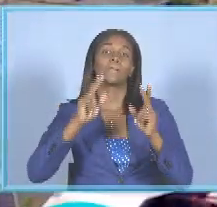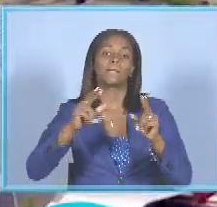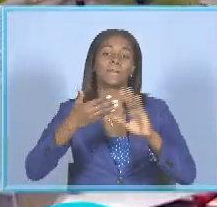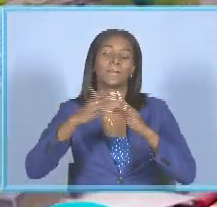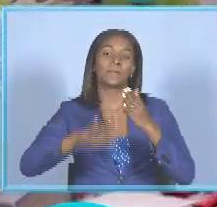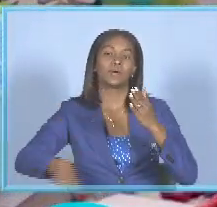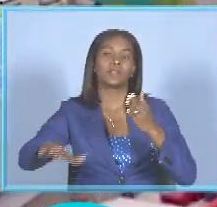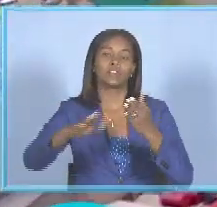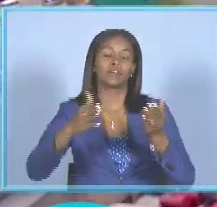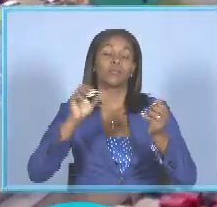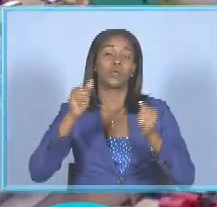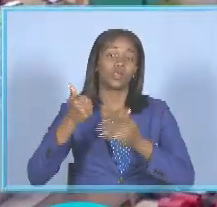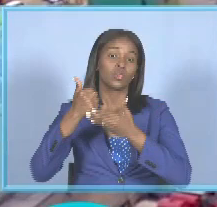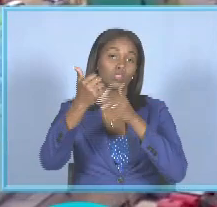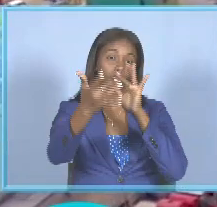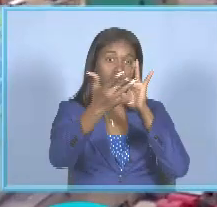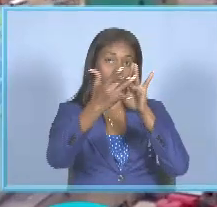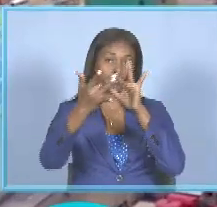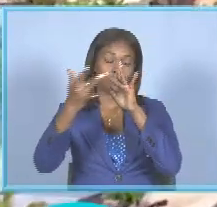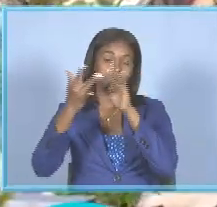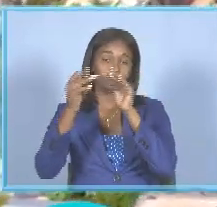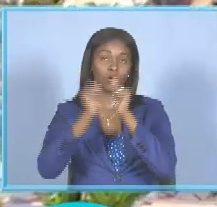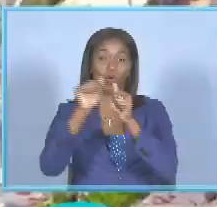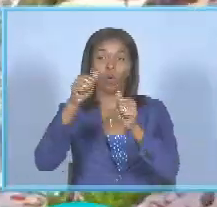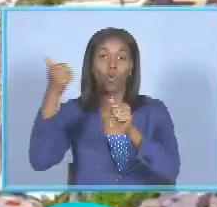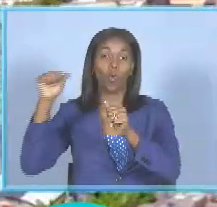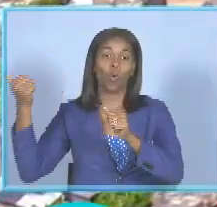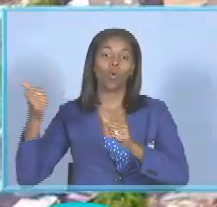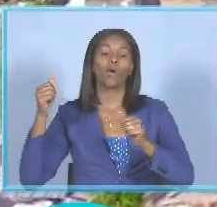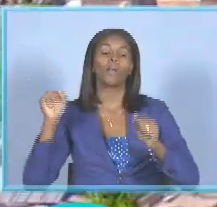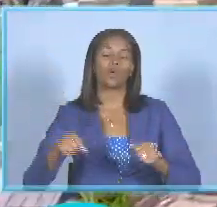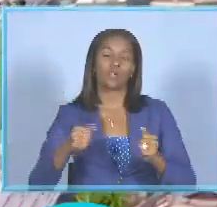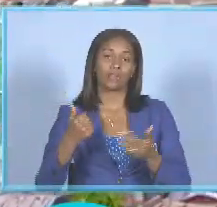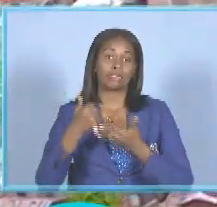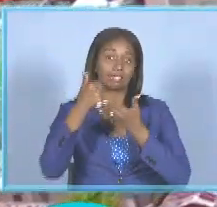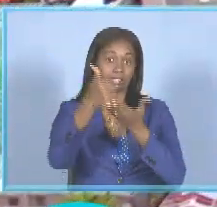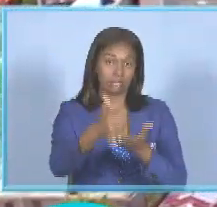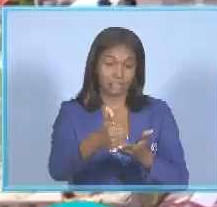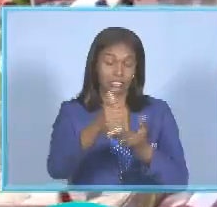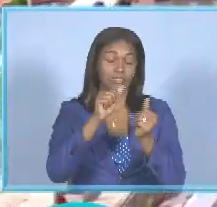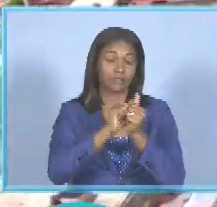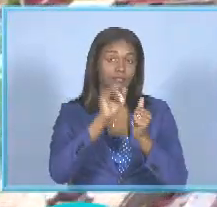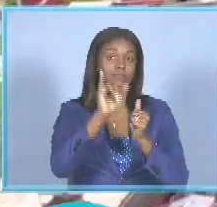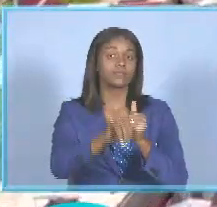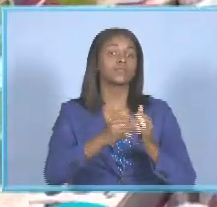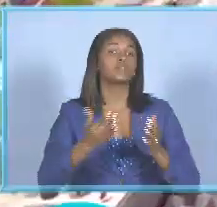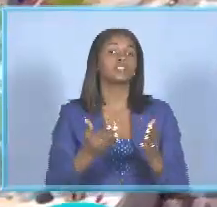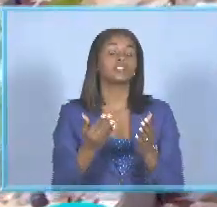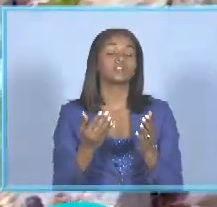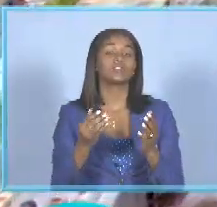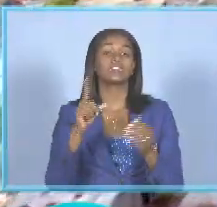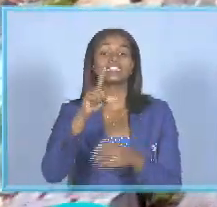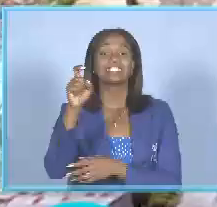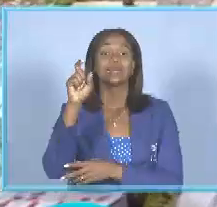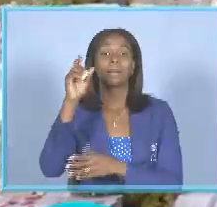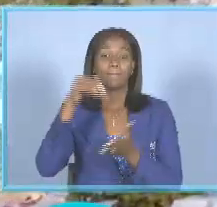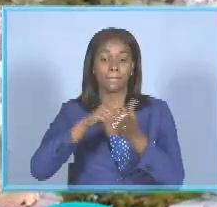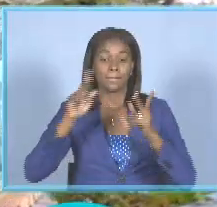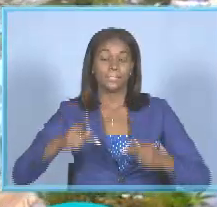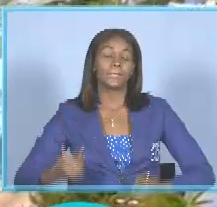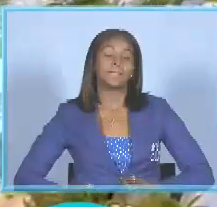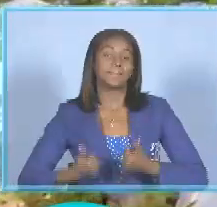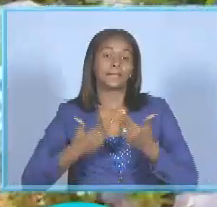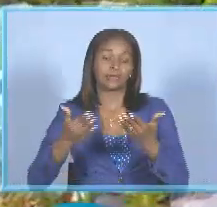sector y a su vez permita la conexión con otros modos de transporte, impactando de forma directa unos 100.000